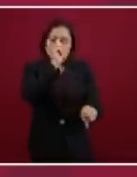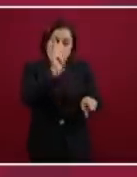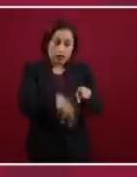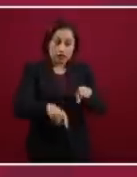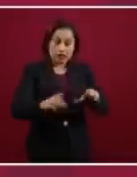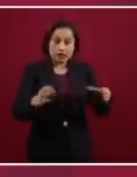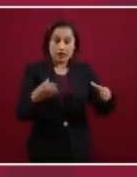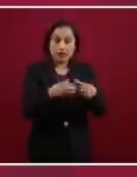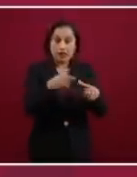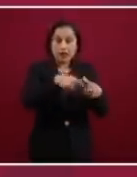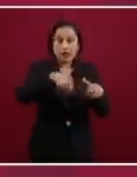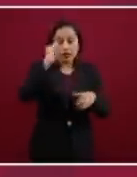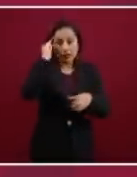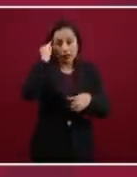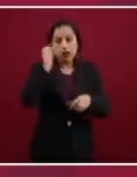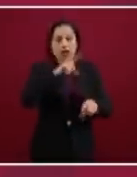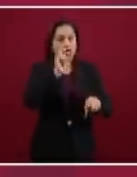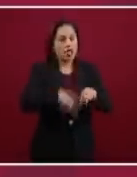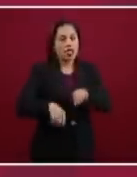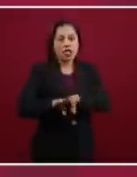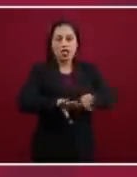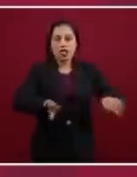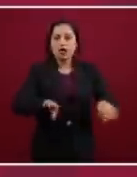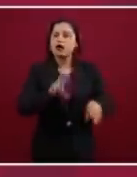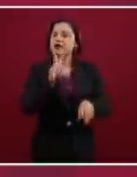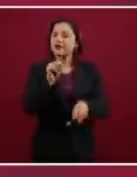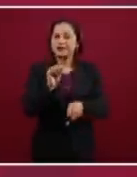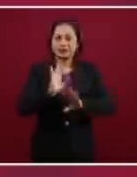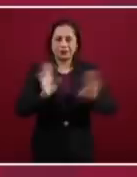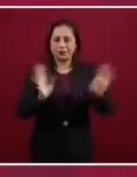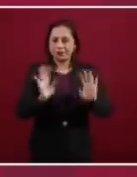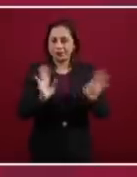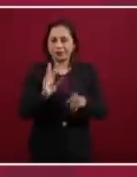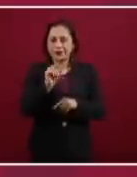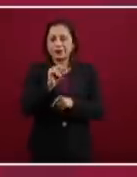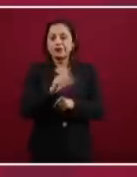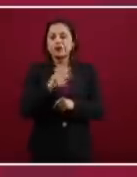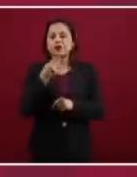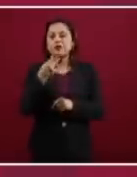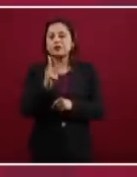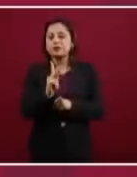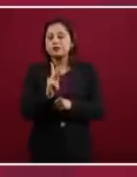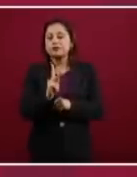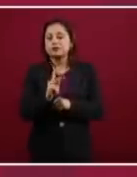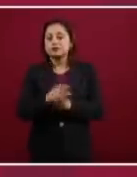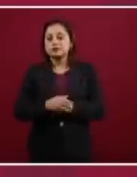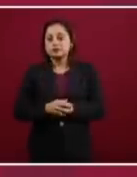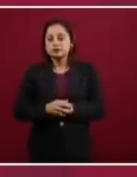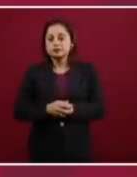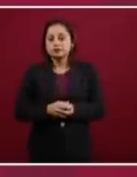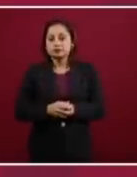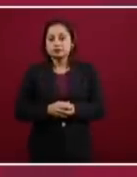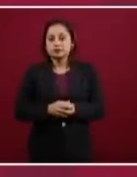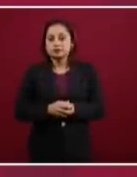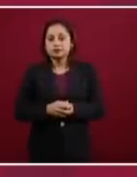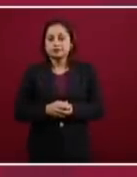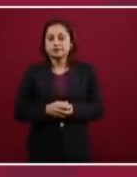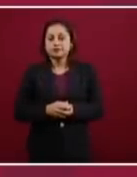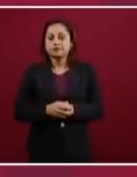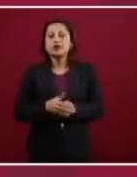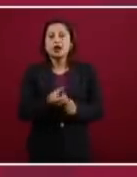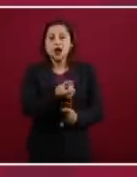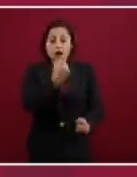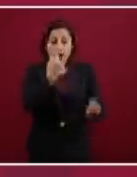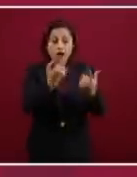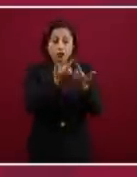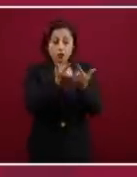del jugar dirigidos además hay este quienes están a